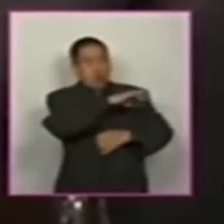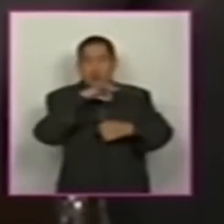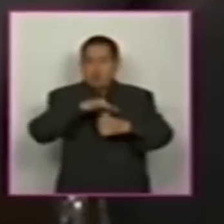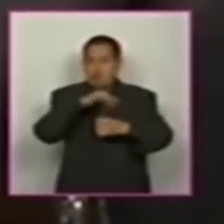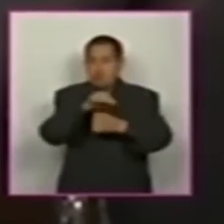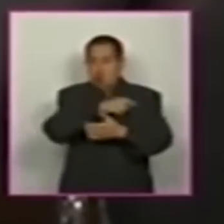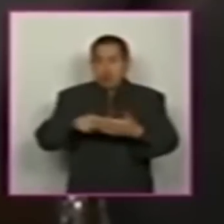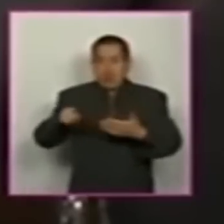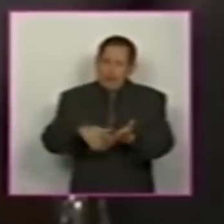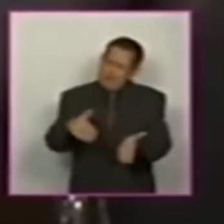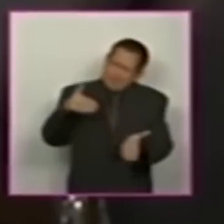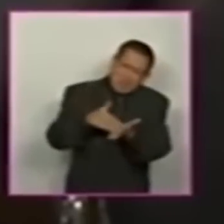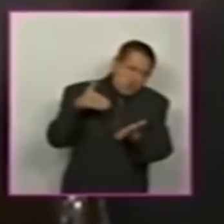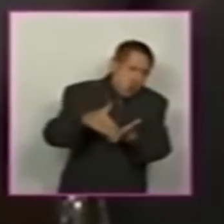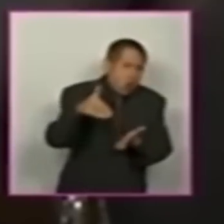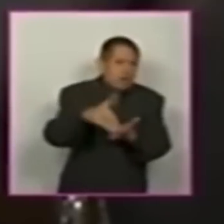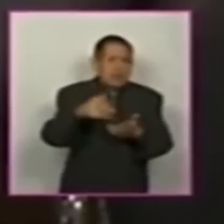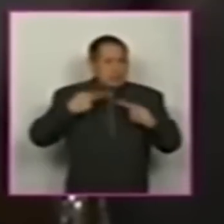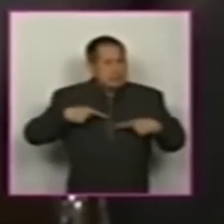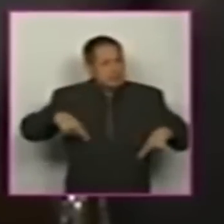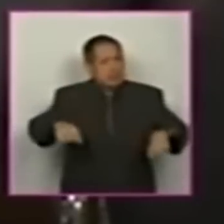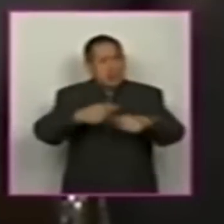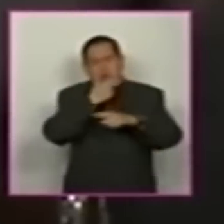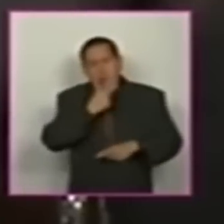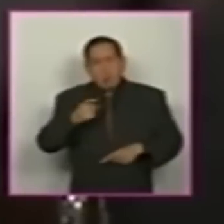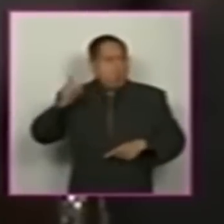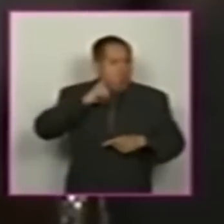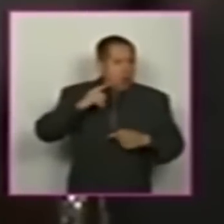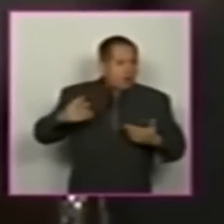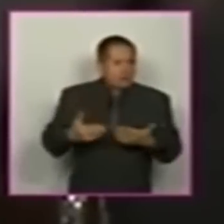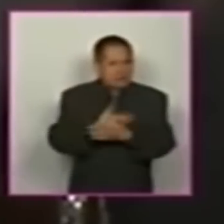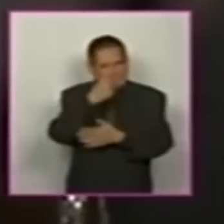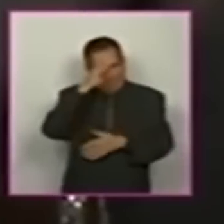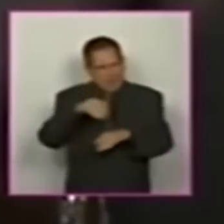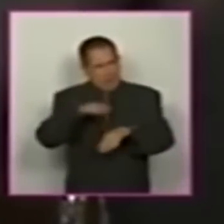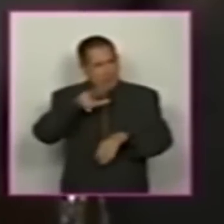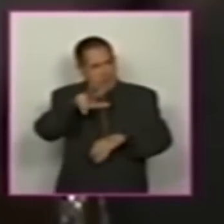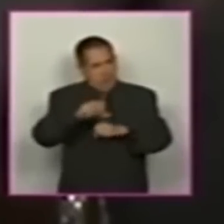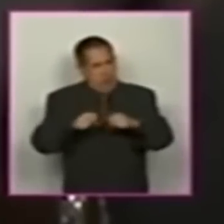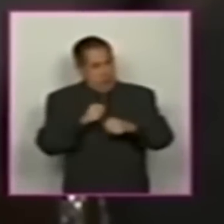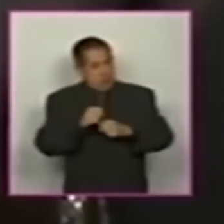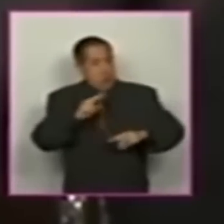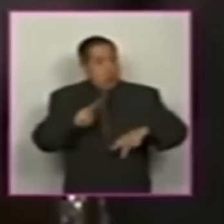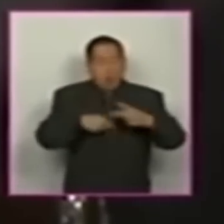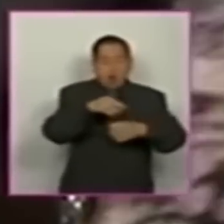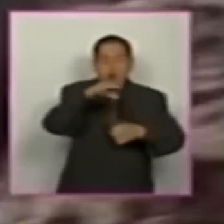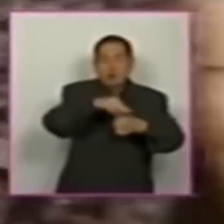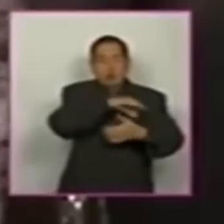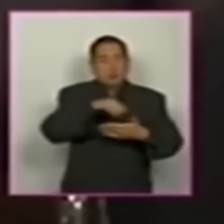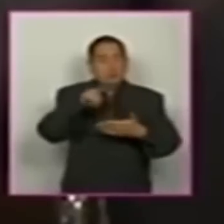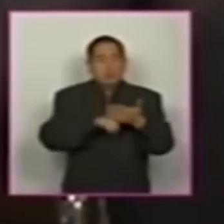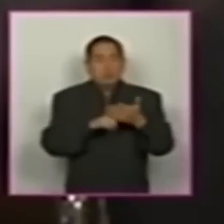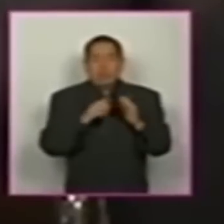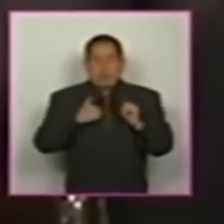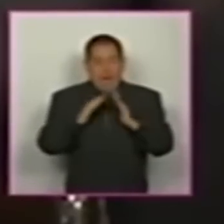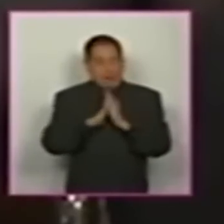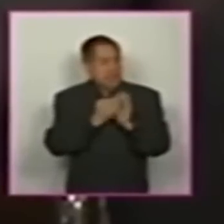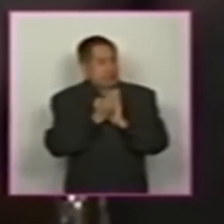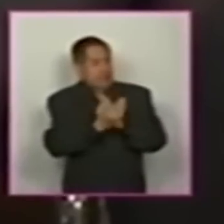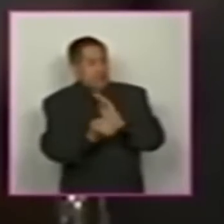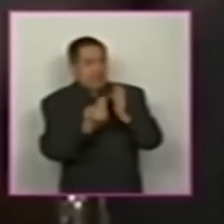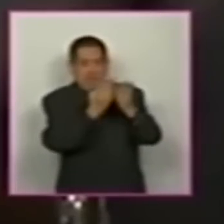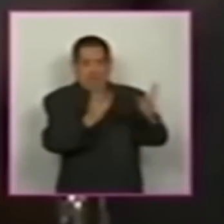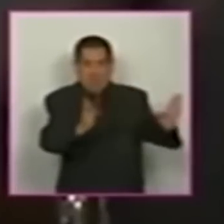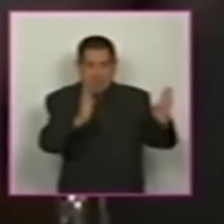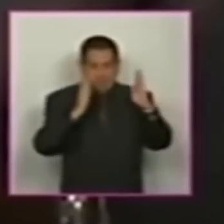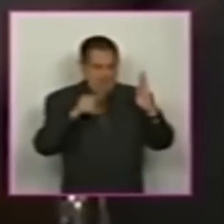de la consejería jurídica, pues se deben buscar vías alternas para lograr hacer del conocimiento, notificar en términos formales